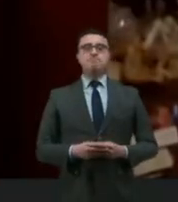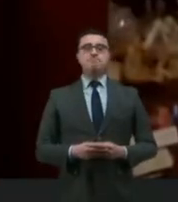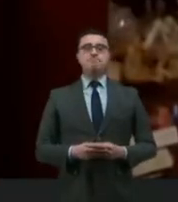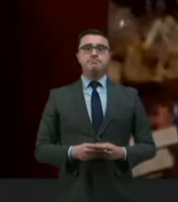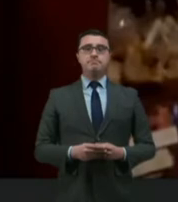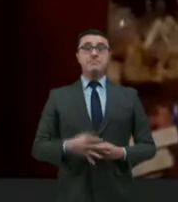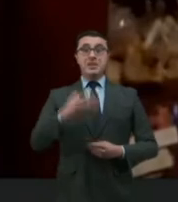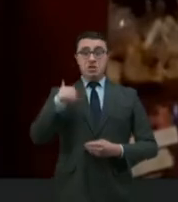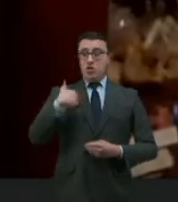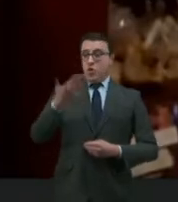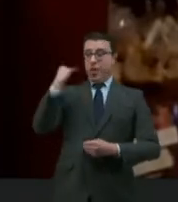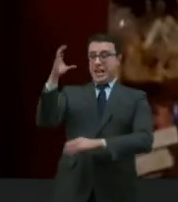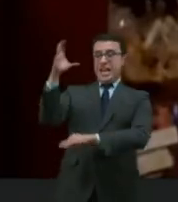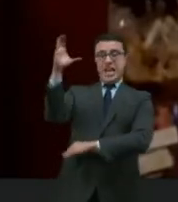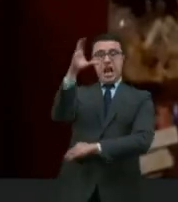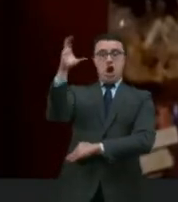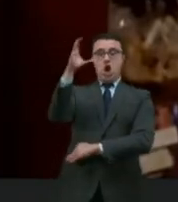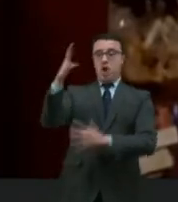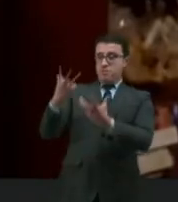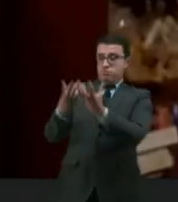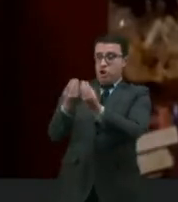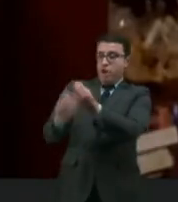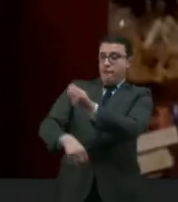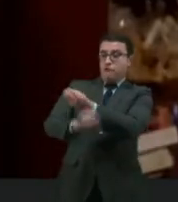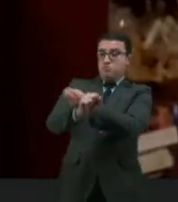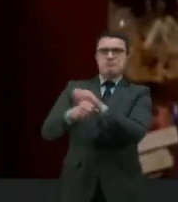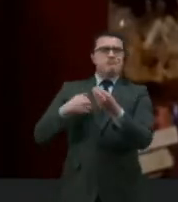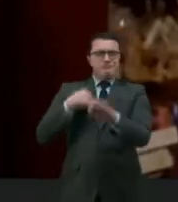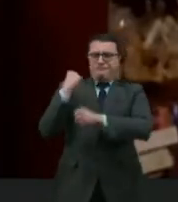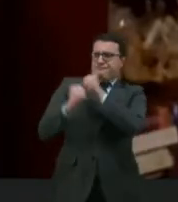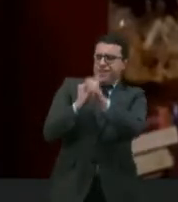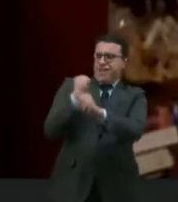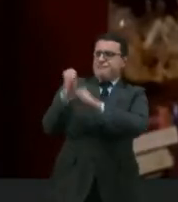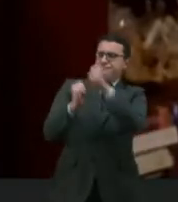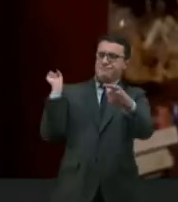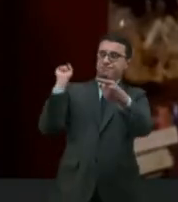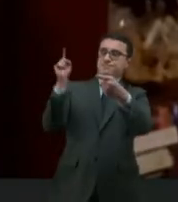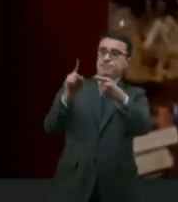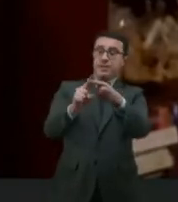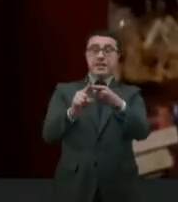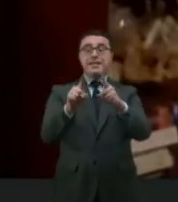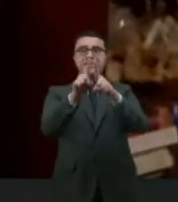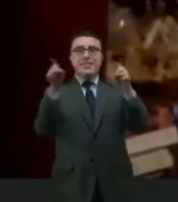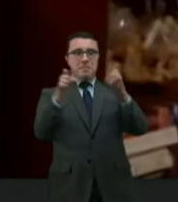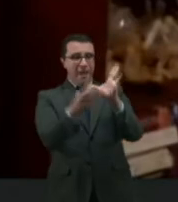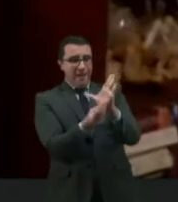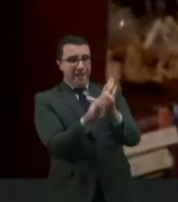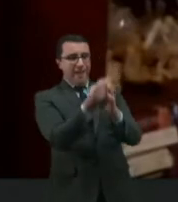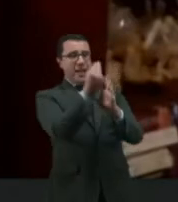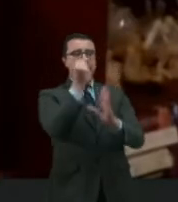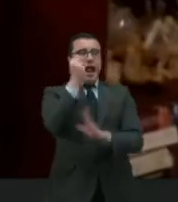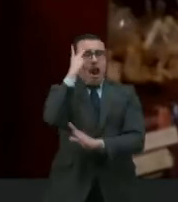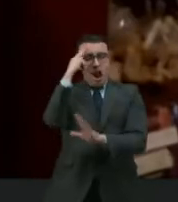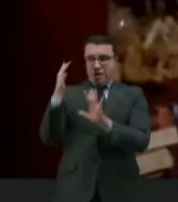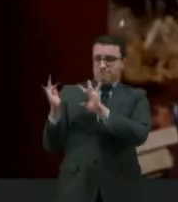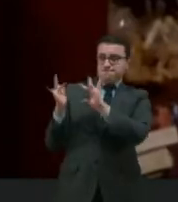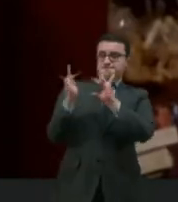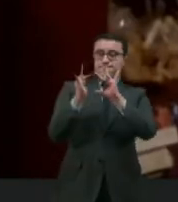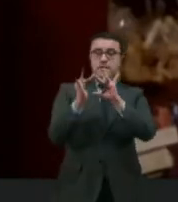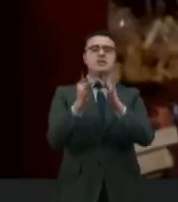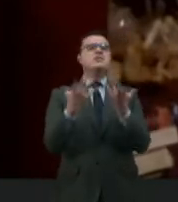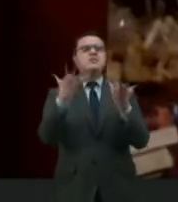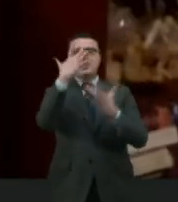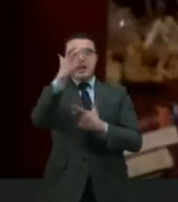Selección Colombia por muchos años. La analogía aplica mucho al emprendimiento porque necesitas tener, manejar